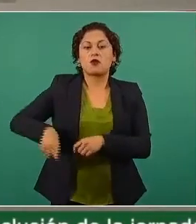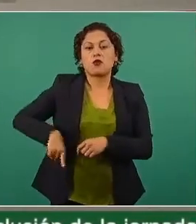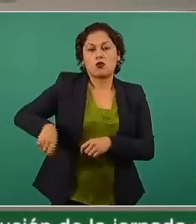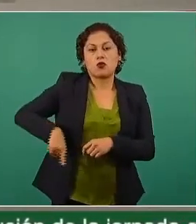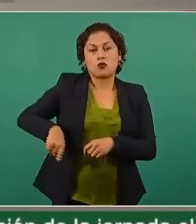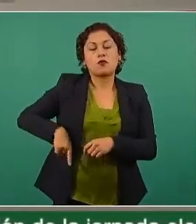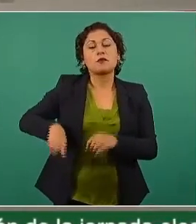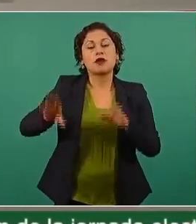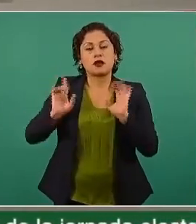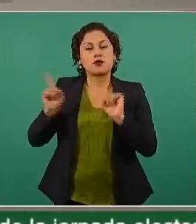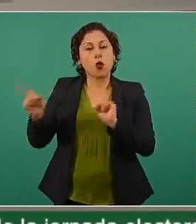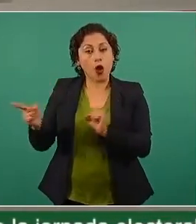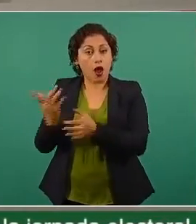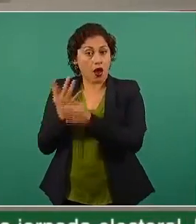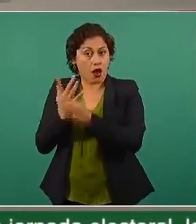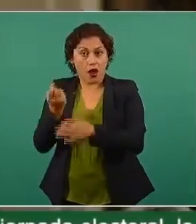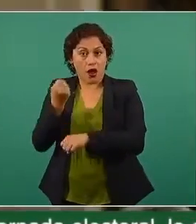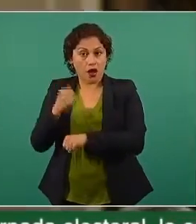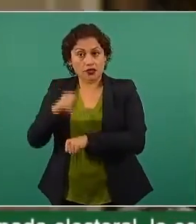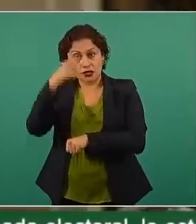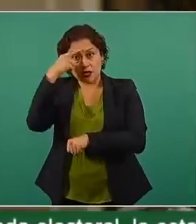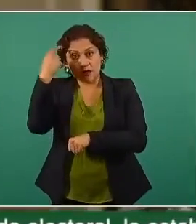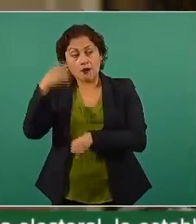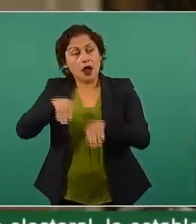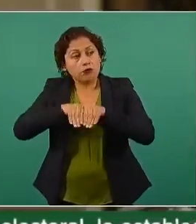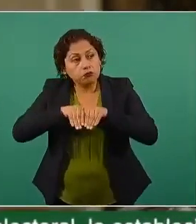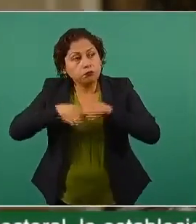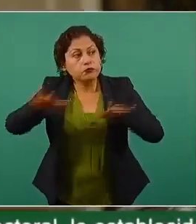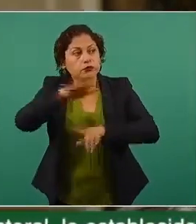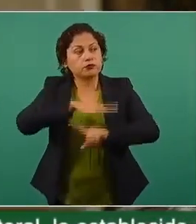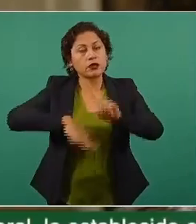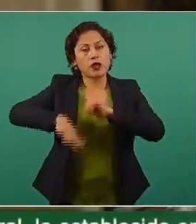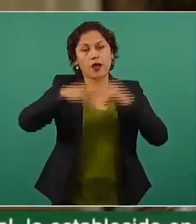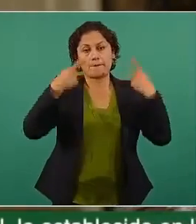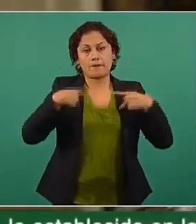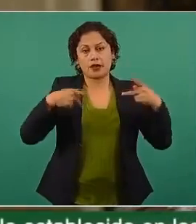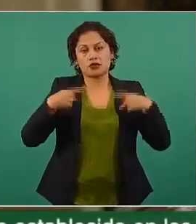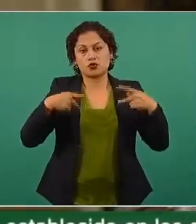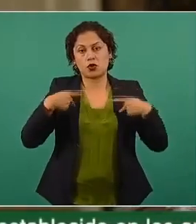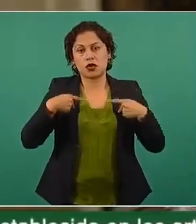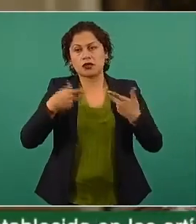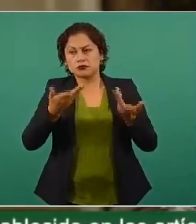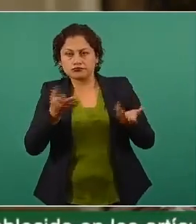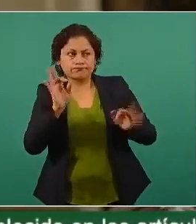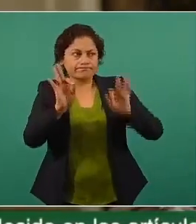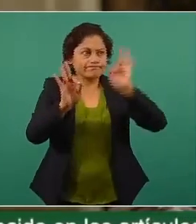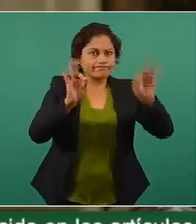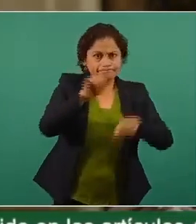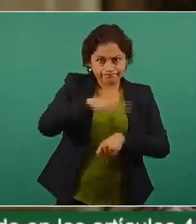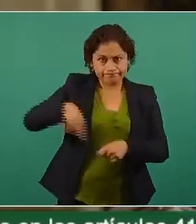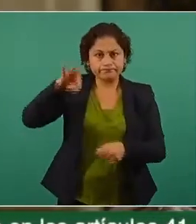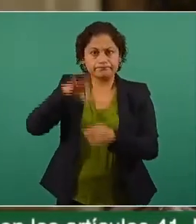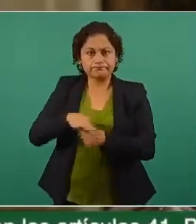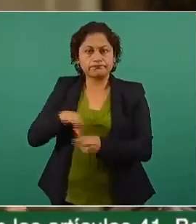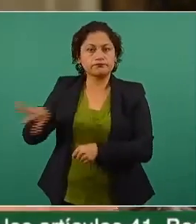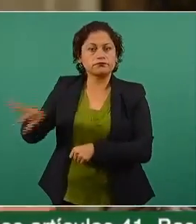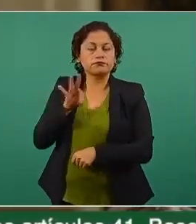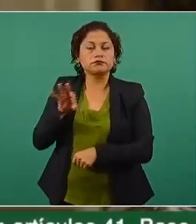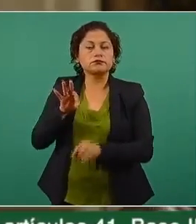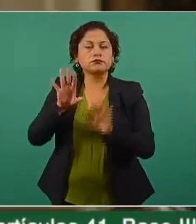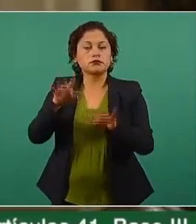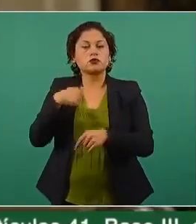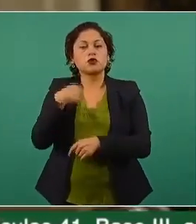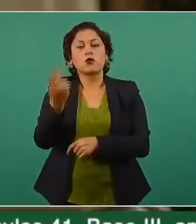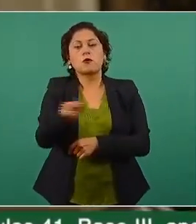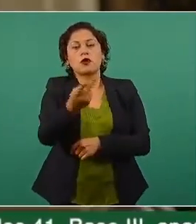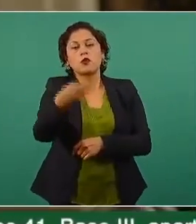esto para motivar a las y los campechanos en este contexto. ¿Cuál sería su opinión al respecto de ese tema? Que estén